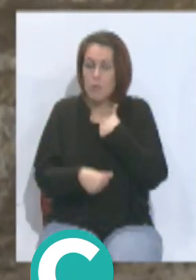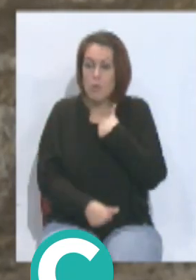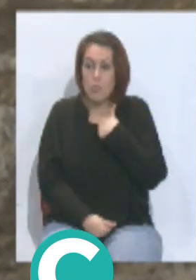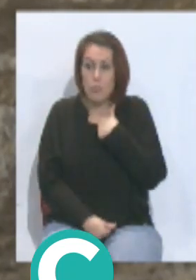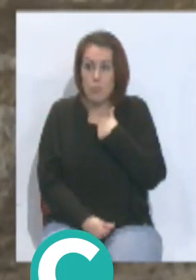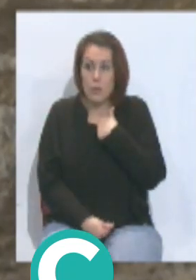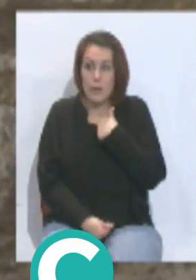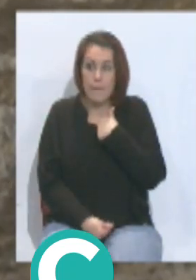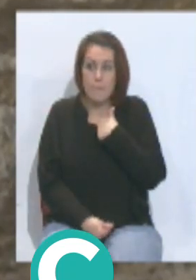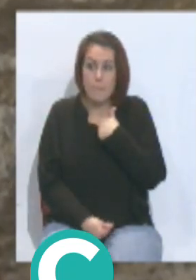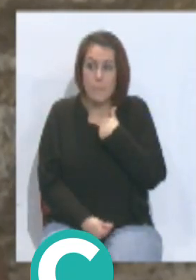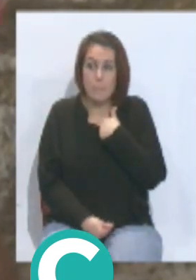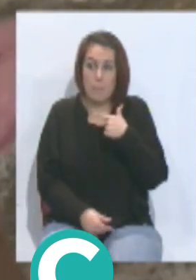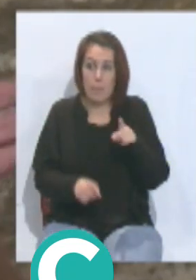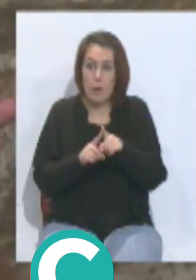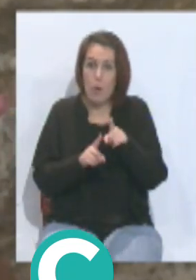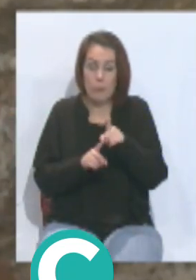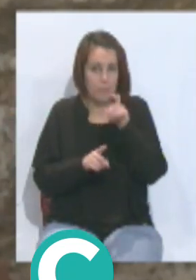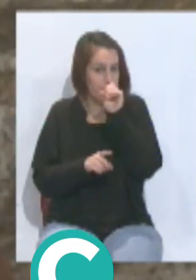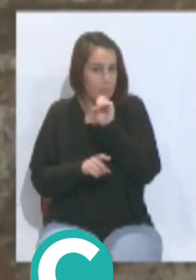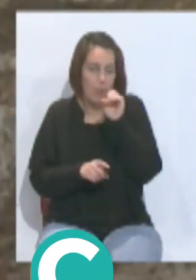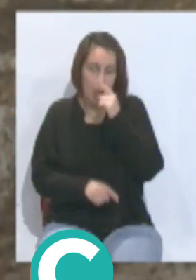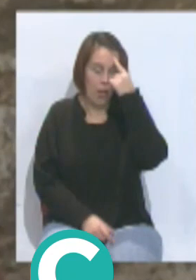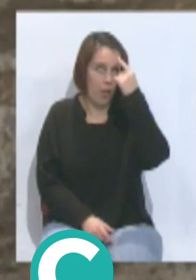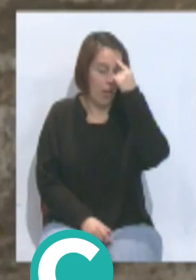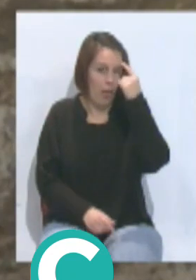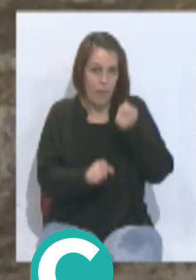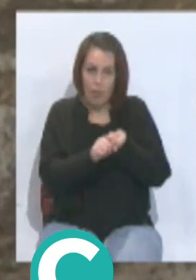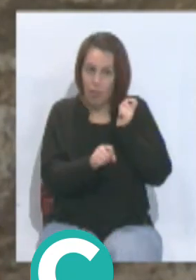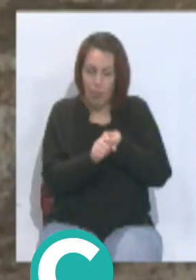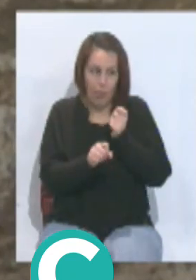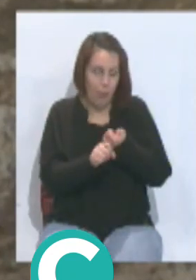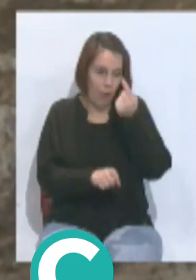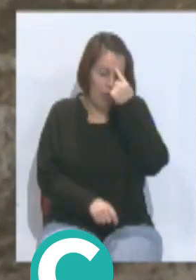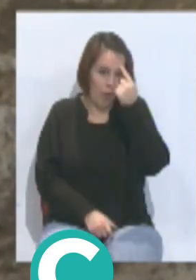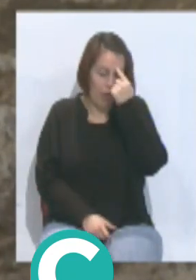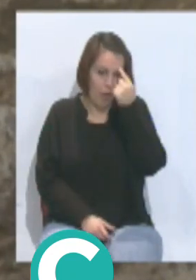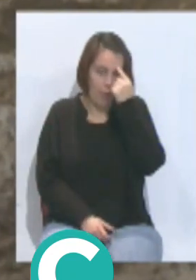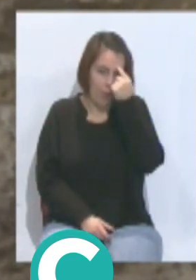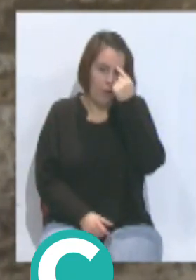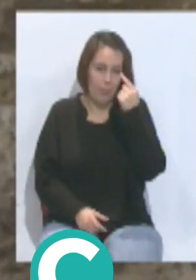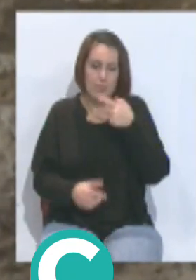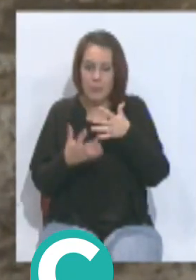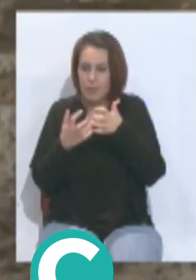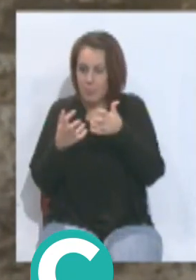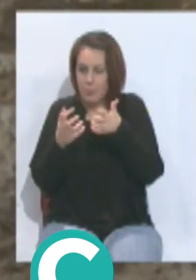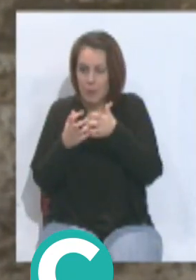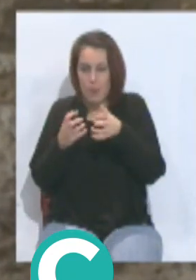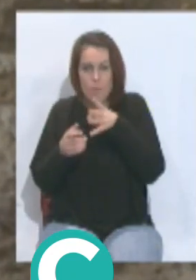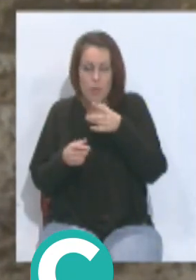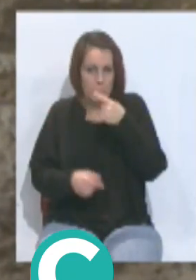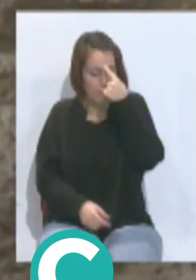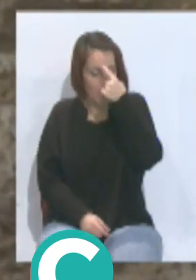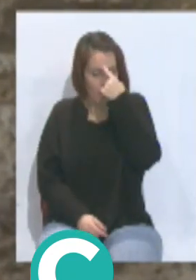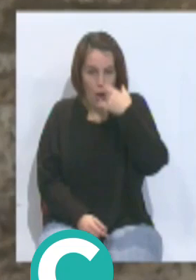ahí, estaba estancado en el pasodoble de los foadores y el estribillo de los doncicutas, porque era lo único que me